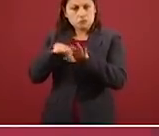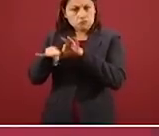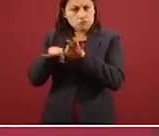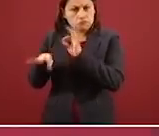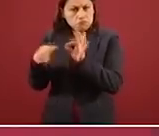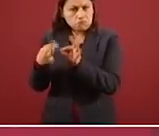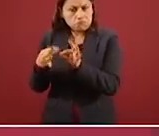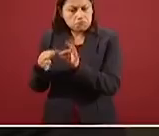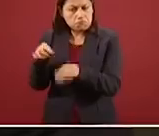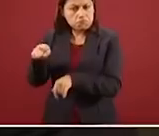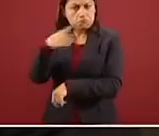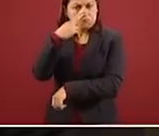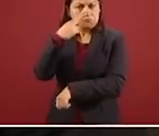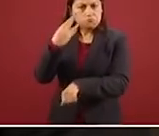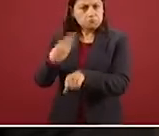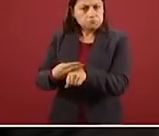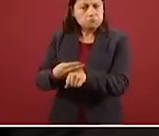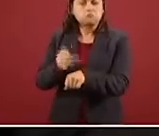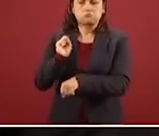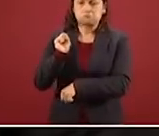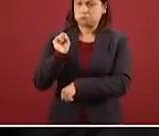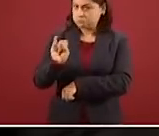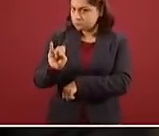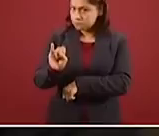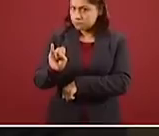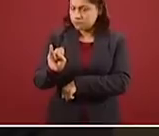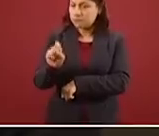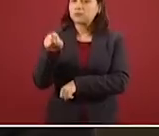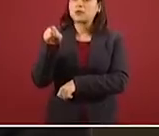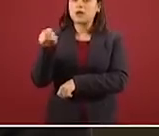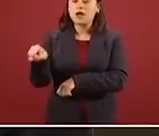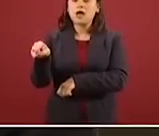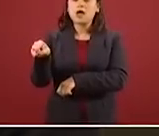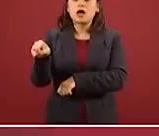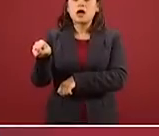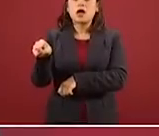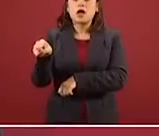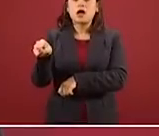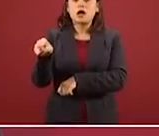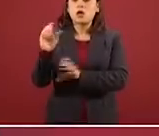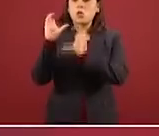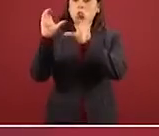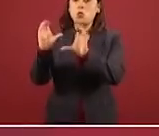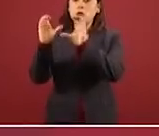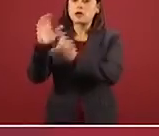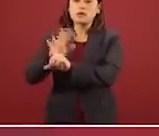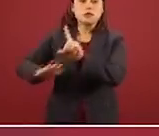con responsabilidad, con cuidado al medio ambiente,